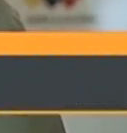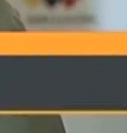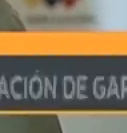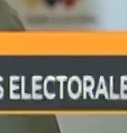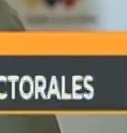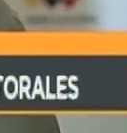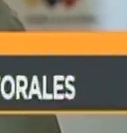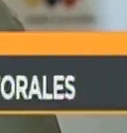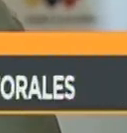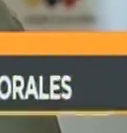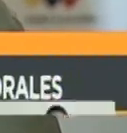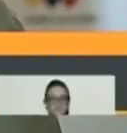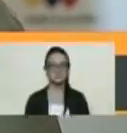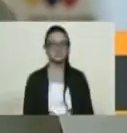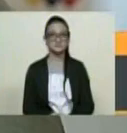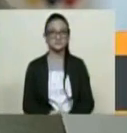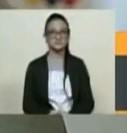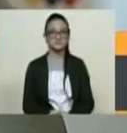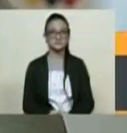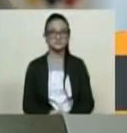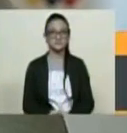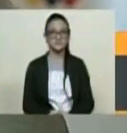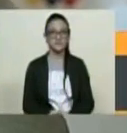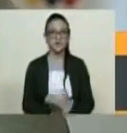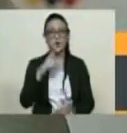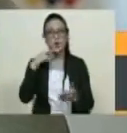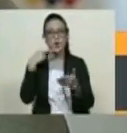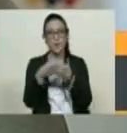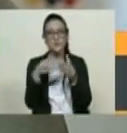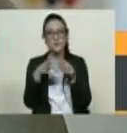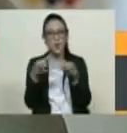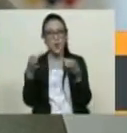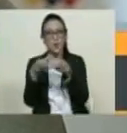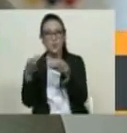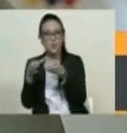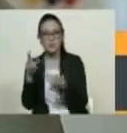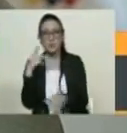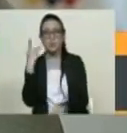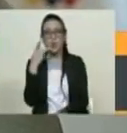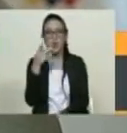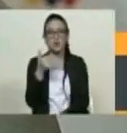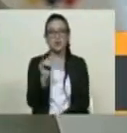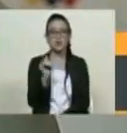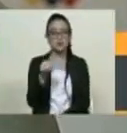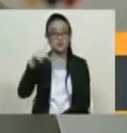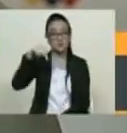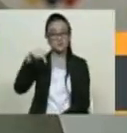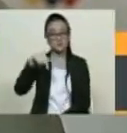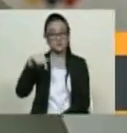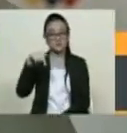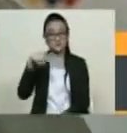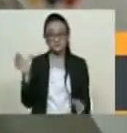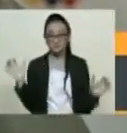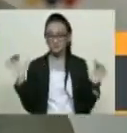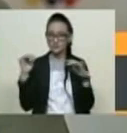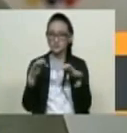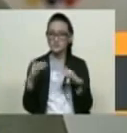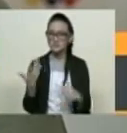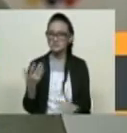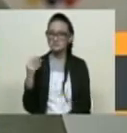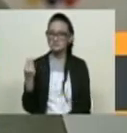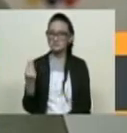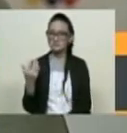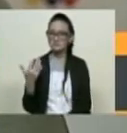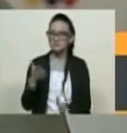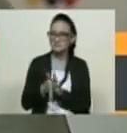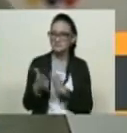especialmente a los candidatos que están aquí en el día de hoy. Este es un acto político de